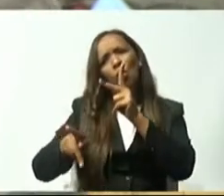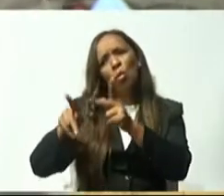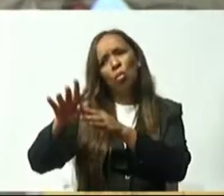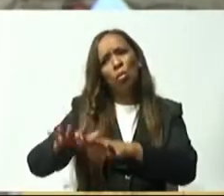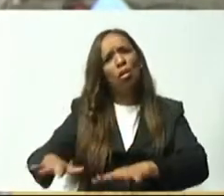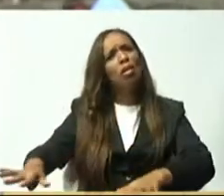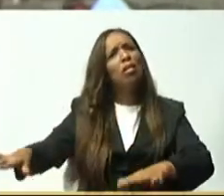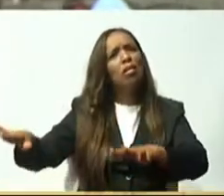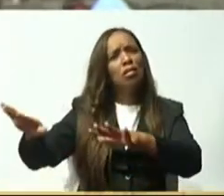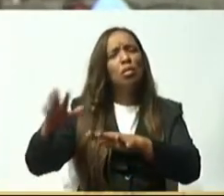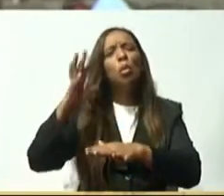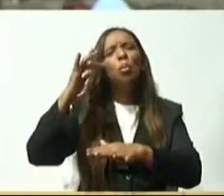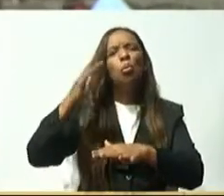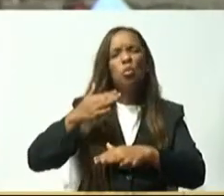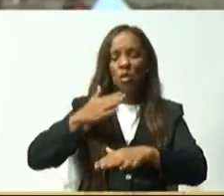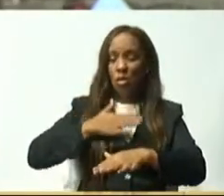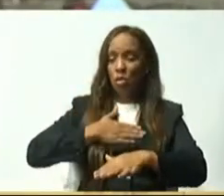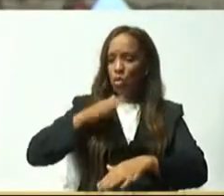sorprendo